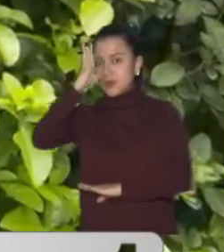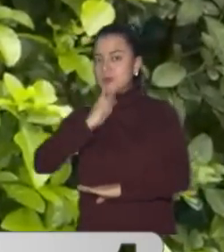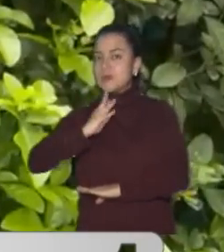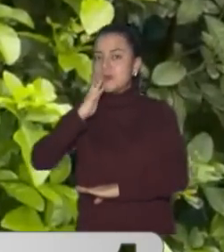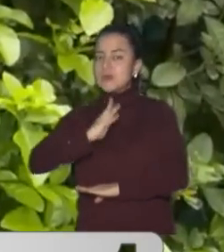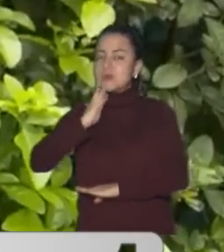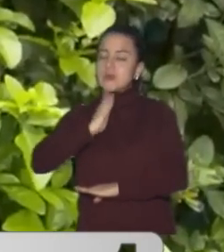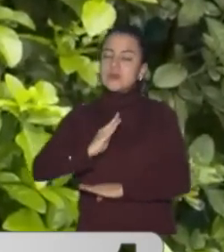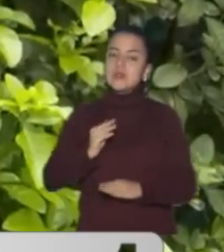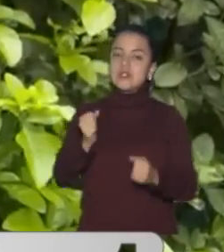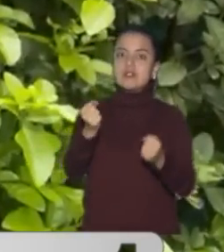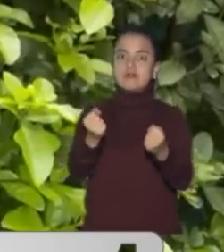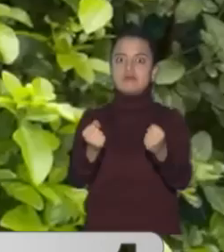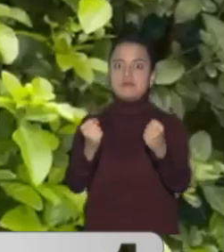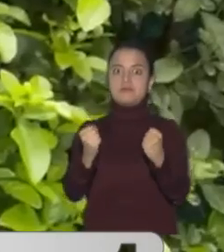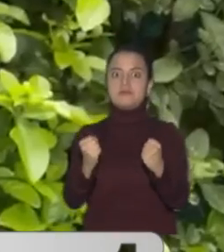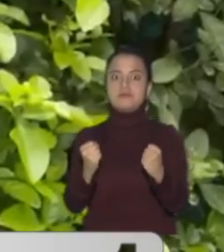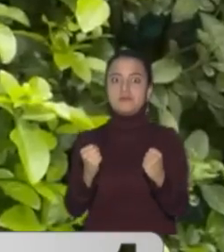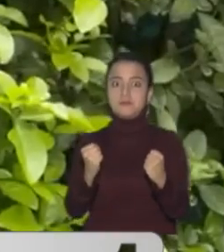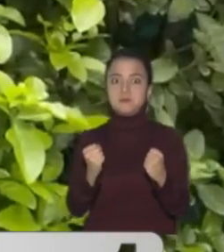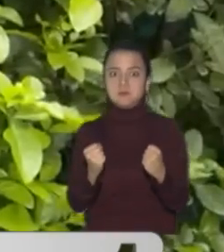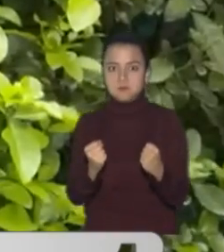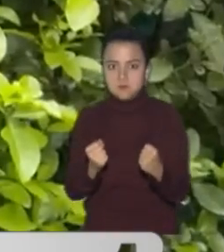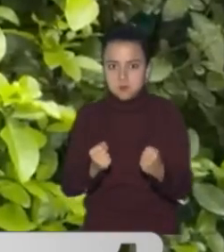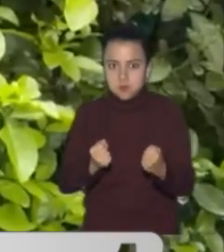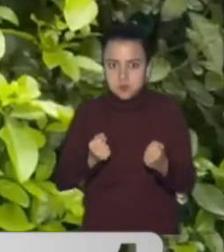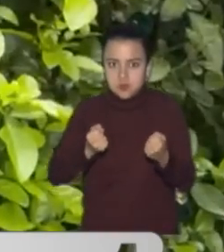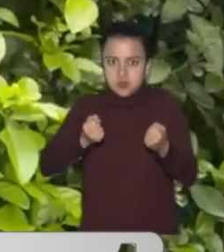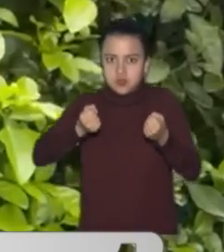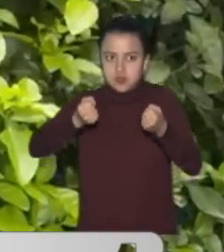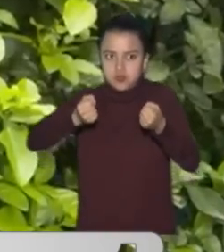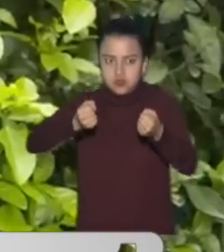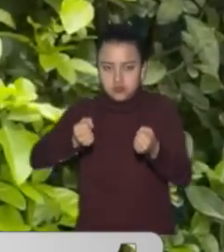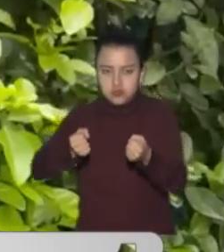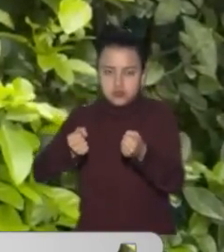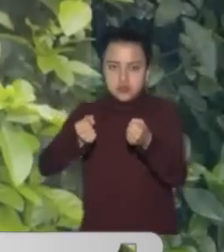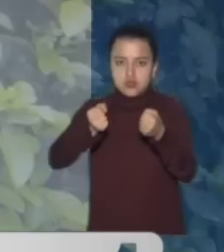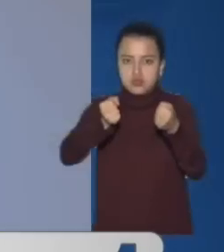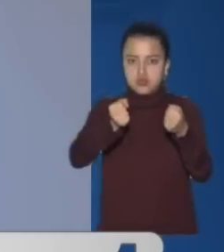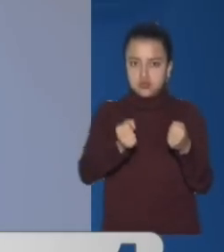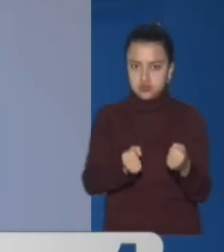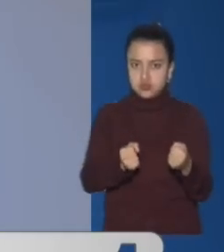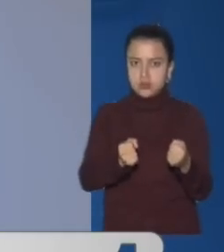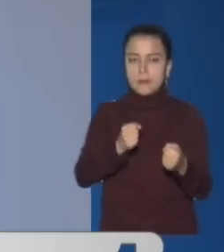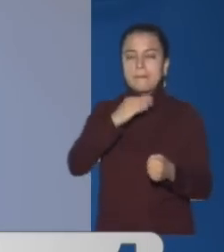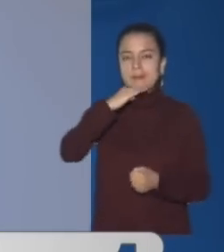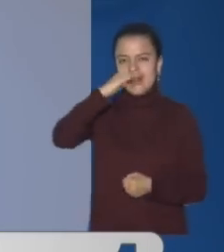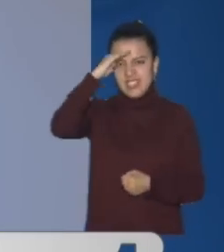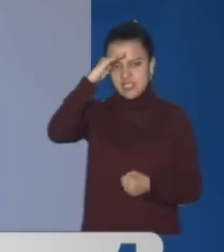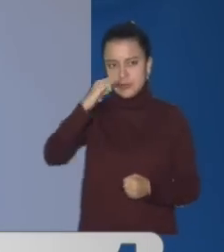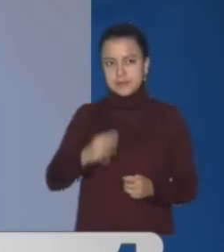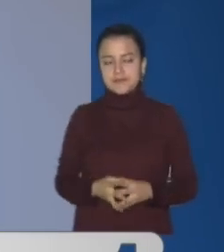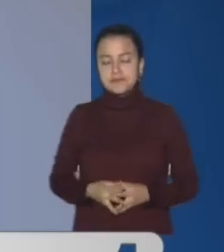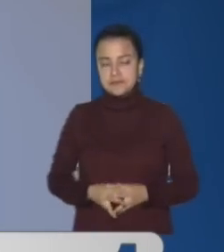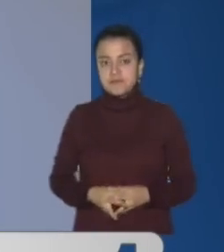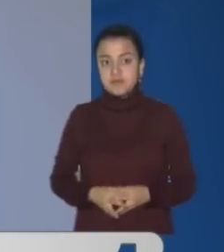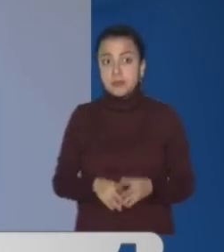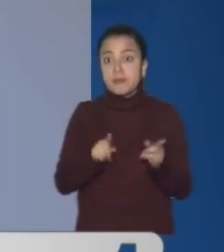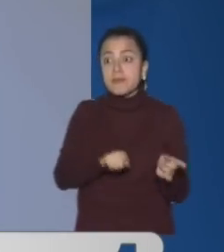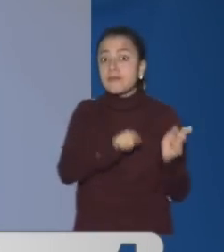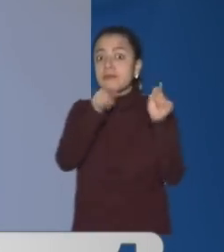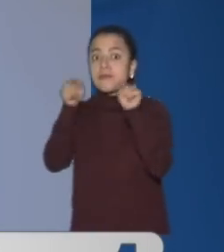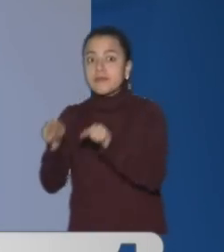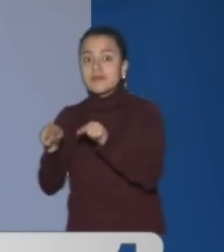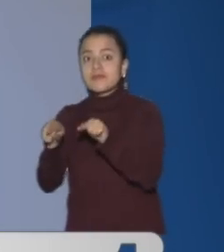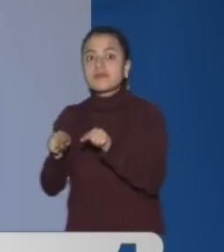sacarnos nuevamente, recuperar altura y aterrizar de emergencia el Medellín. Entre tanto, en un helicóptero de la Fuerza